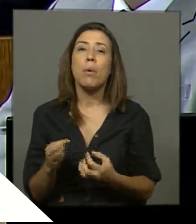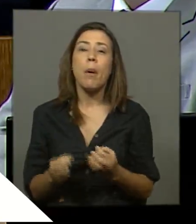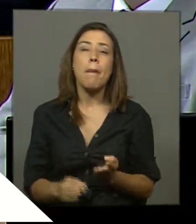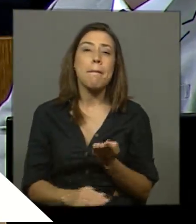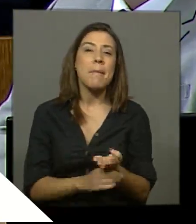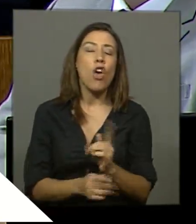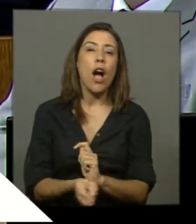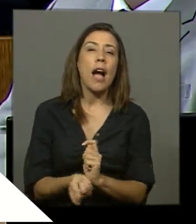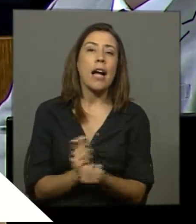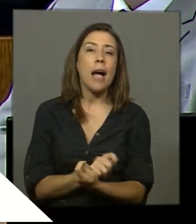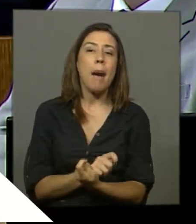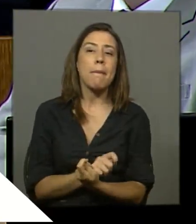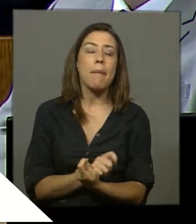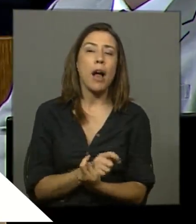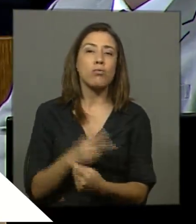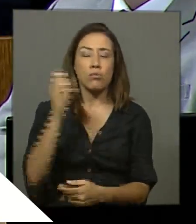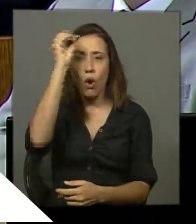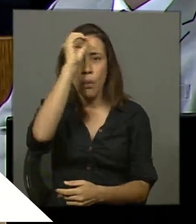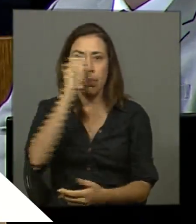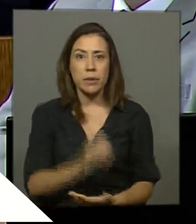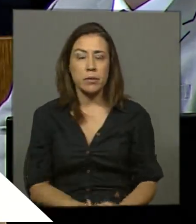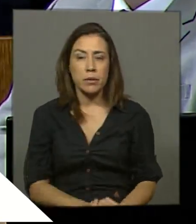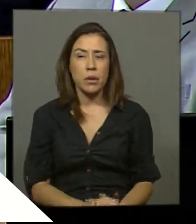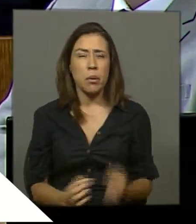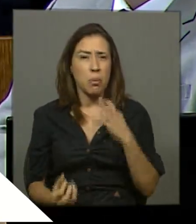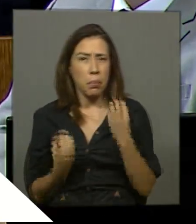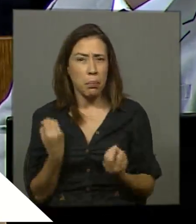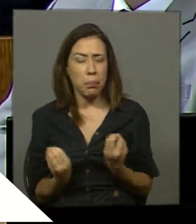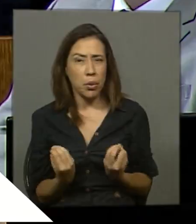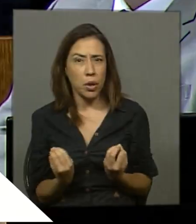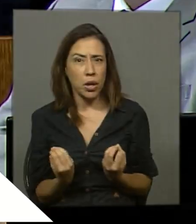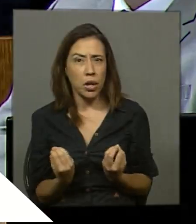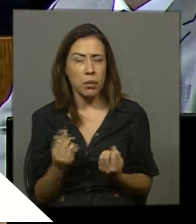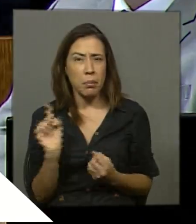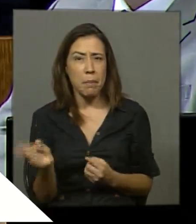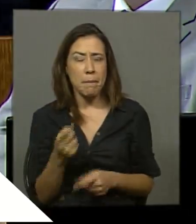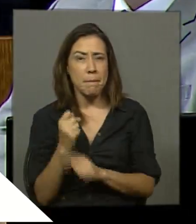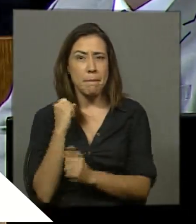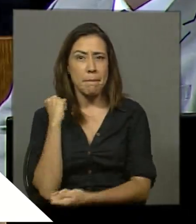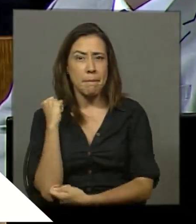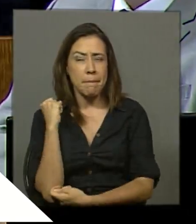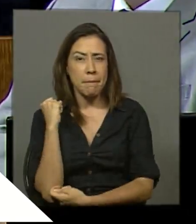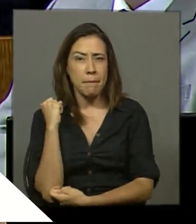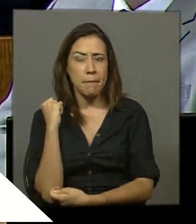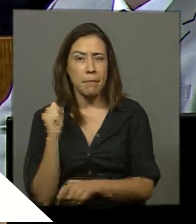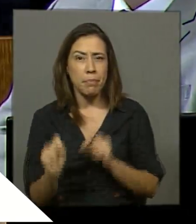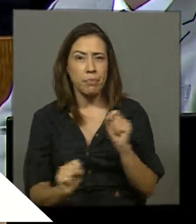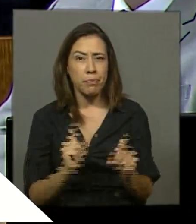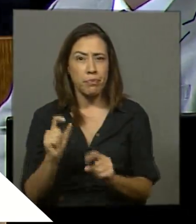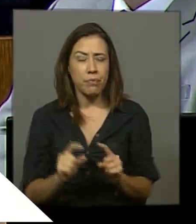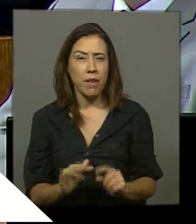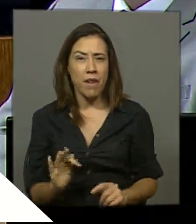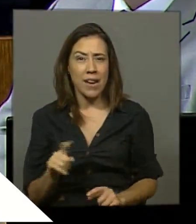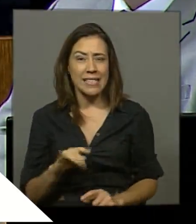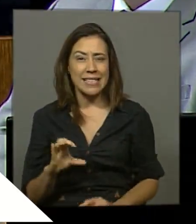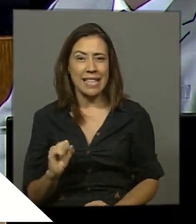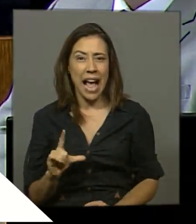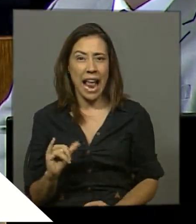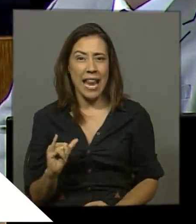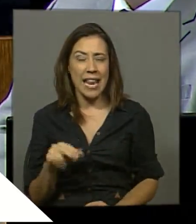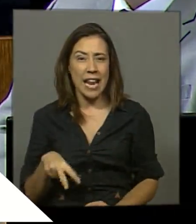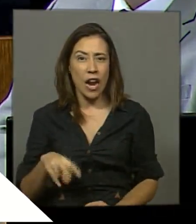pidieron cambiar de postura ministro por qué Envía un abogado a defender a Francisca